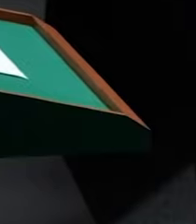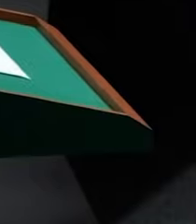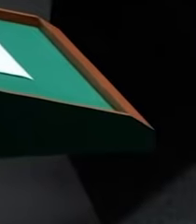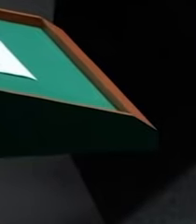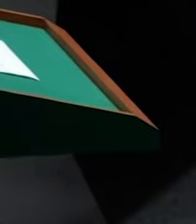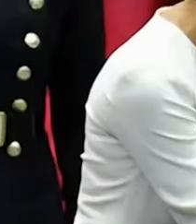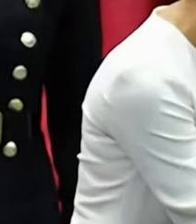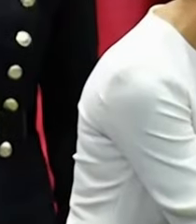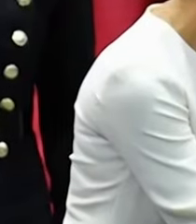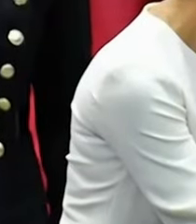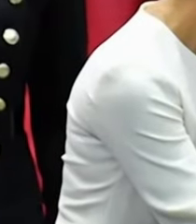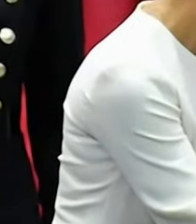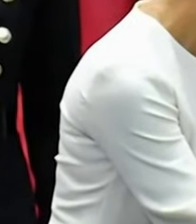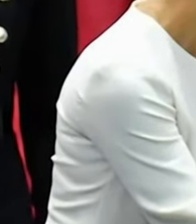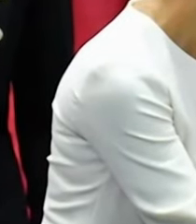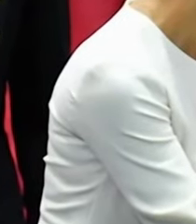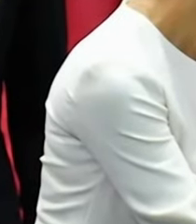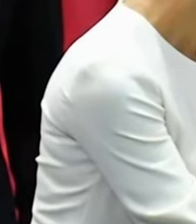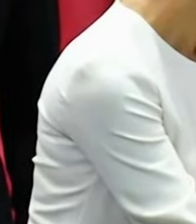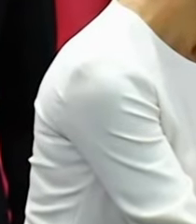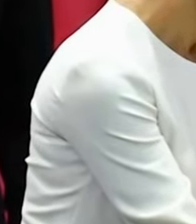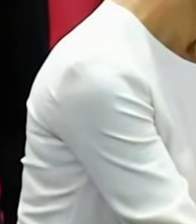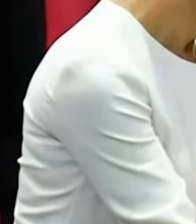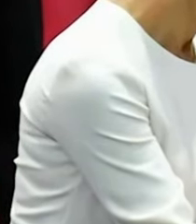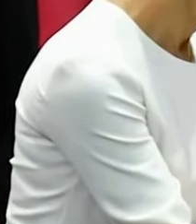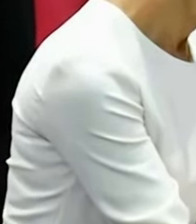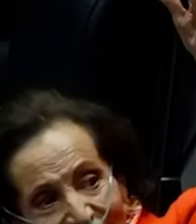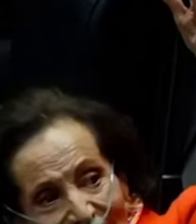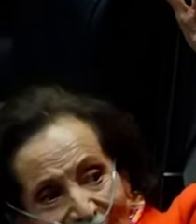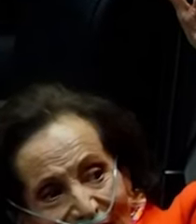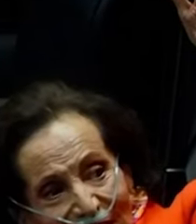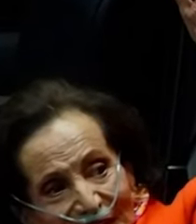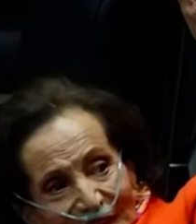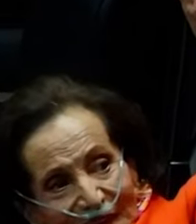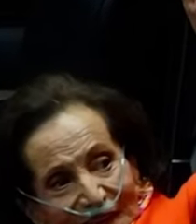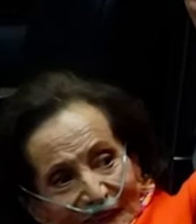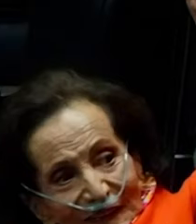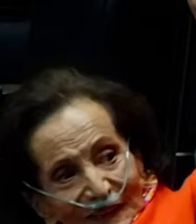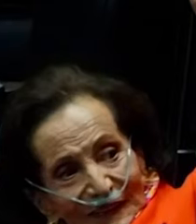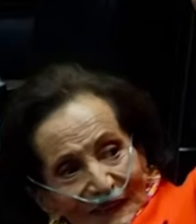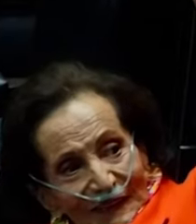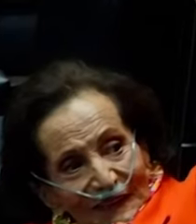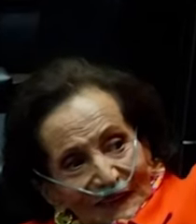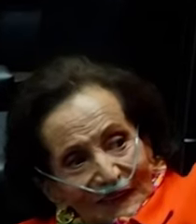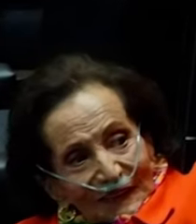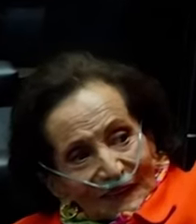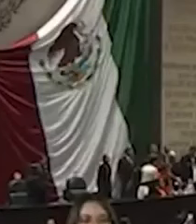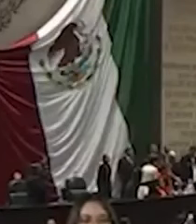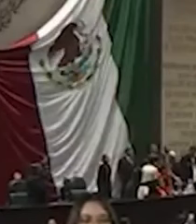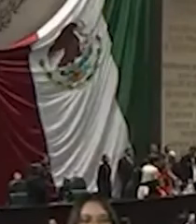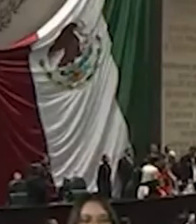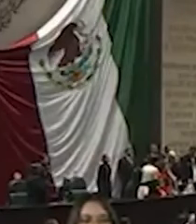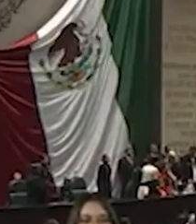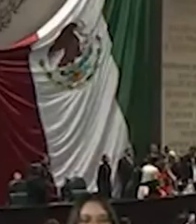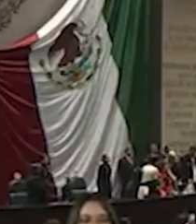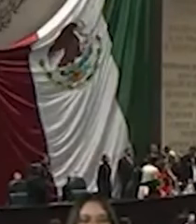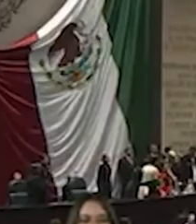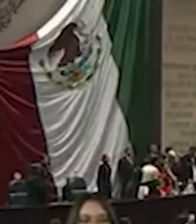quisiéramos a nuestra edad, porque dos días antes del 1 de septiembre buscábamos una entrevista con ella,